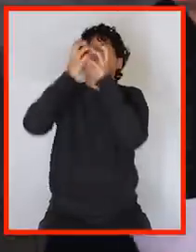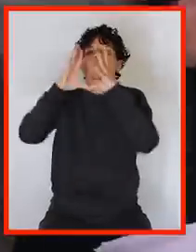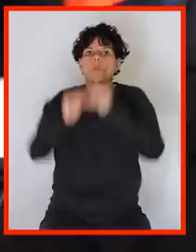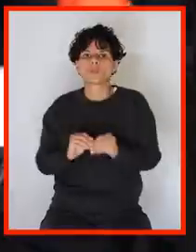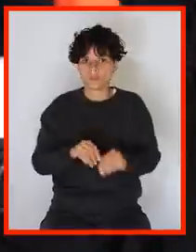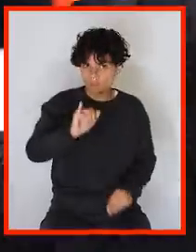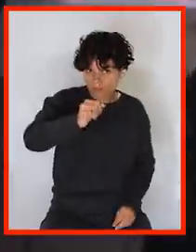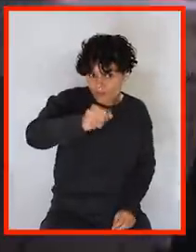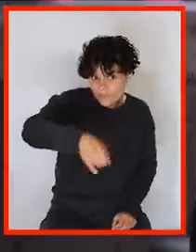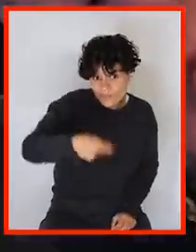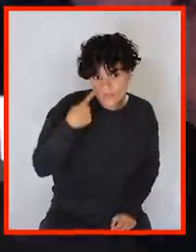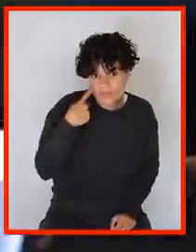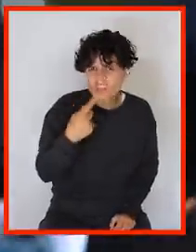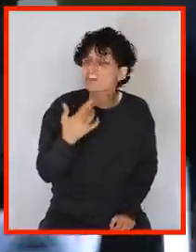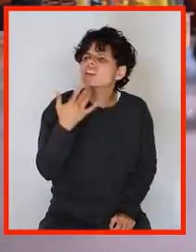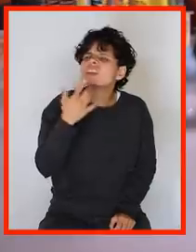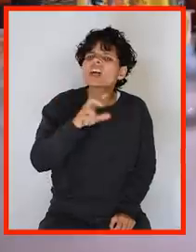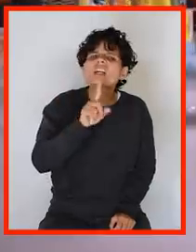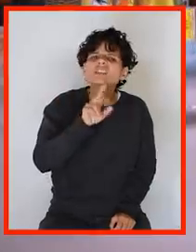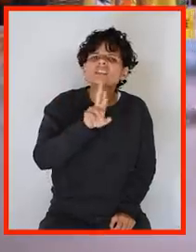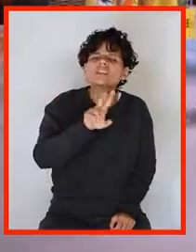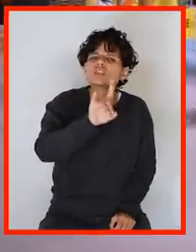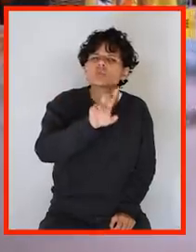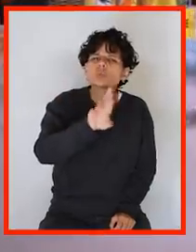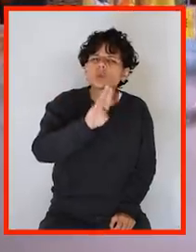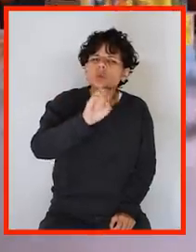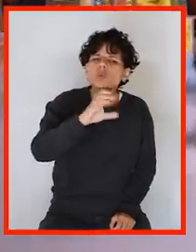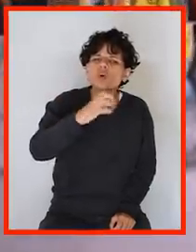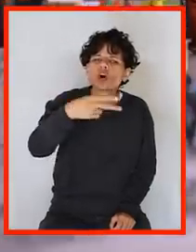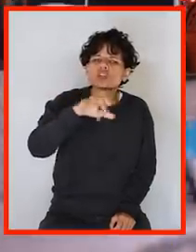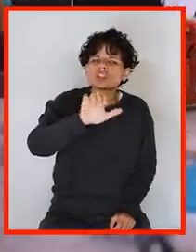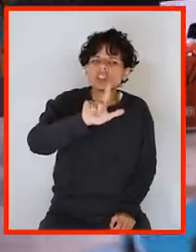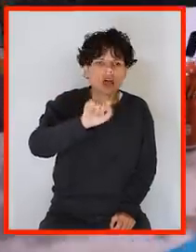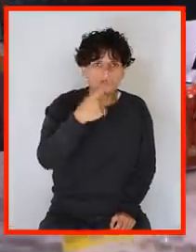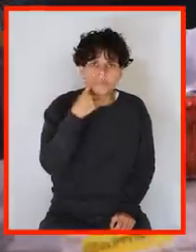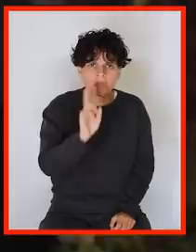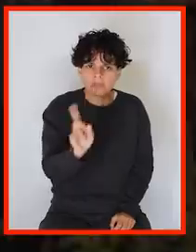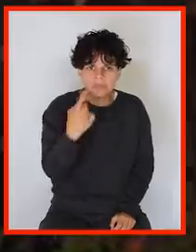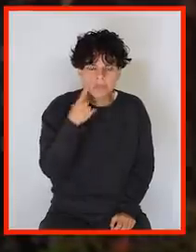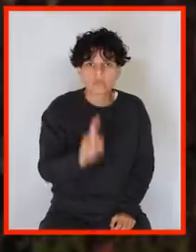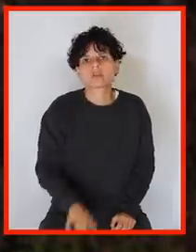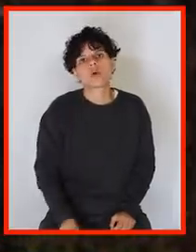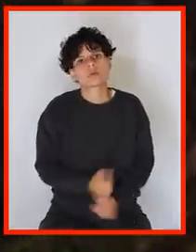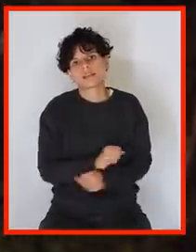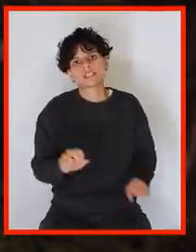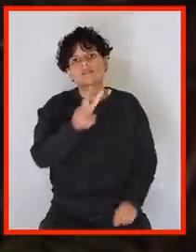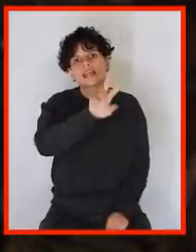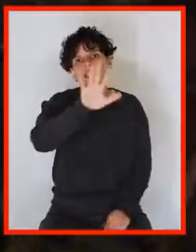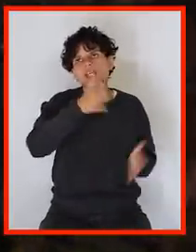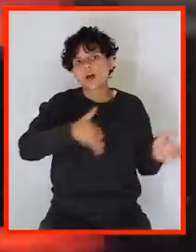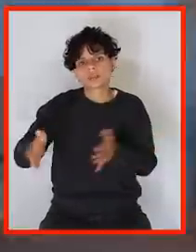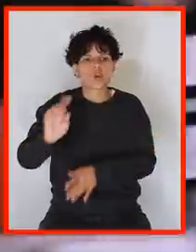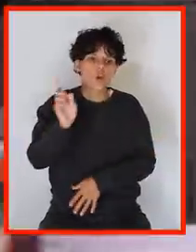Sí, no. Bro, sí, bro. No. Ah. ¿Qué es eso? No, es que, weón. ¿No la cacháis la turbochela? No, weón.